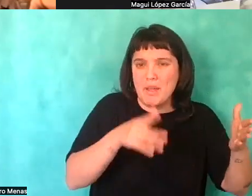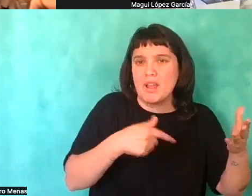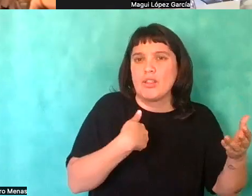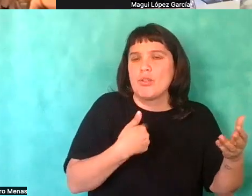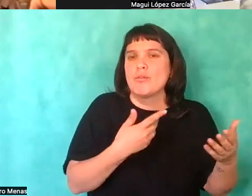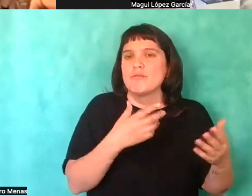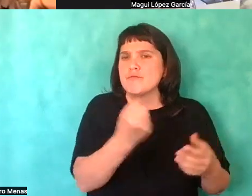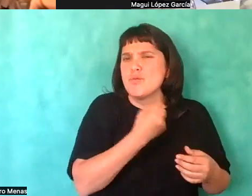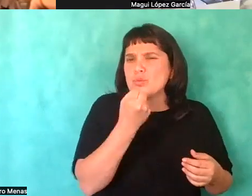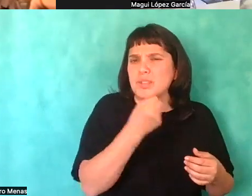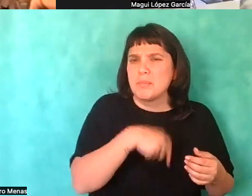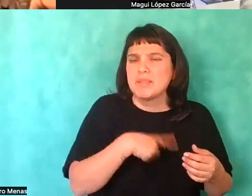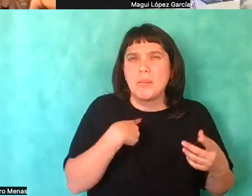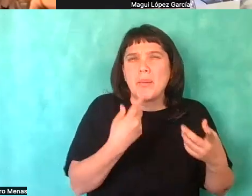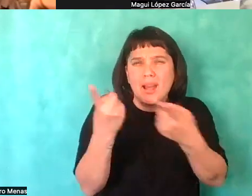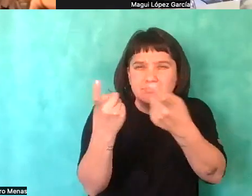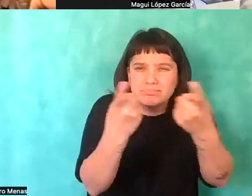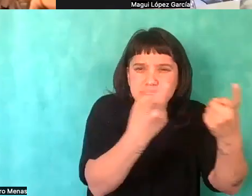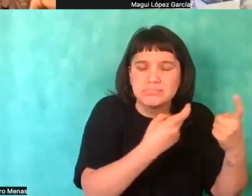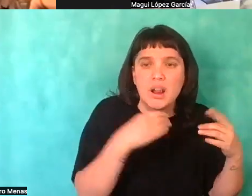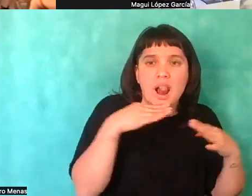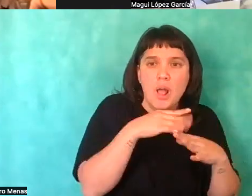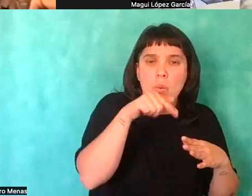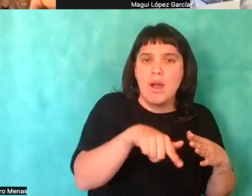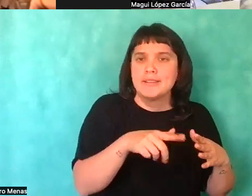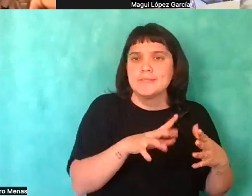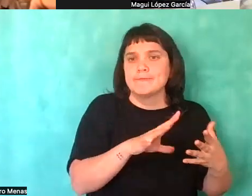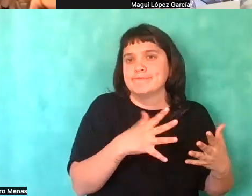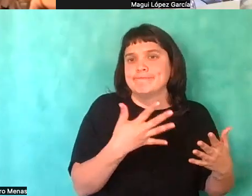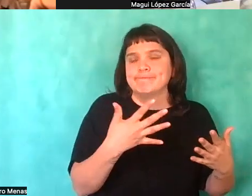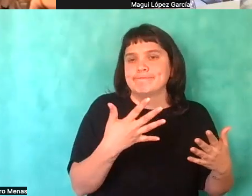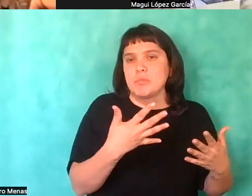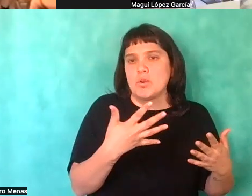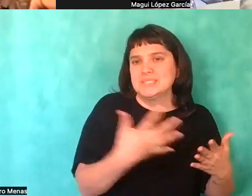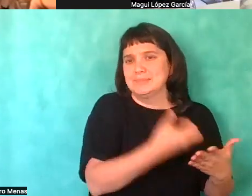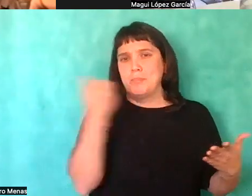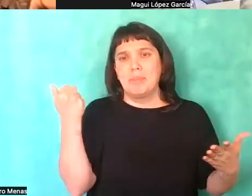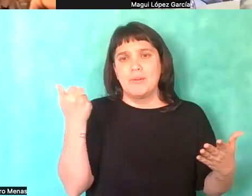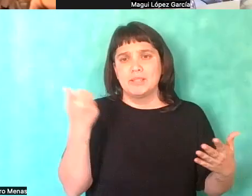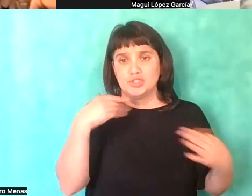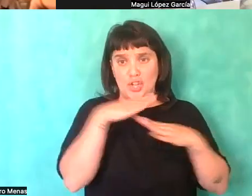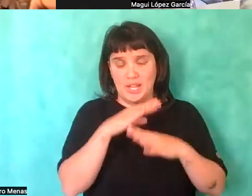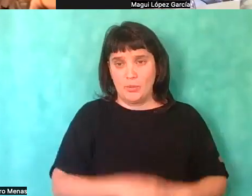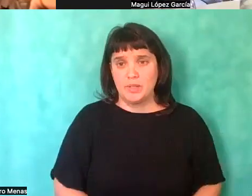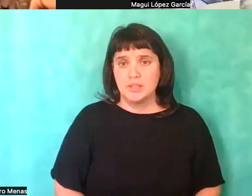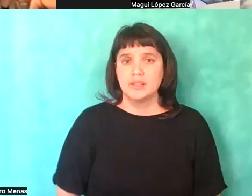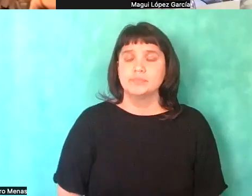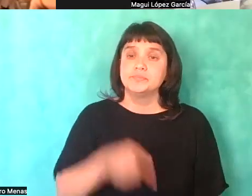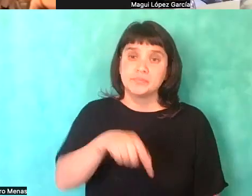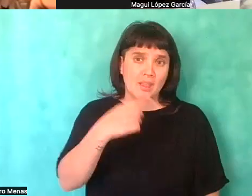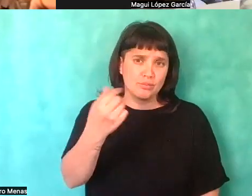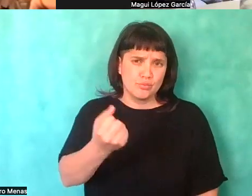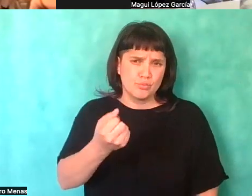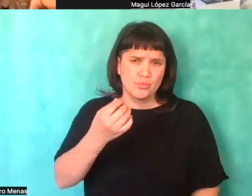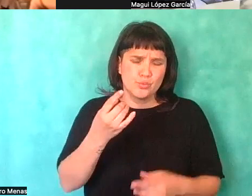nacimiento hasta los primeros años de vida, es fundamental tener el acceso a una primera lengua, ¿sí? Porque eso también construye tu propia subjetividad,